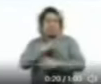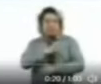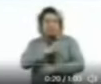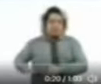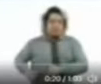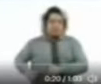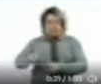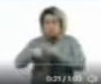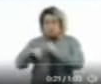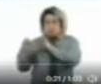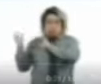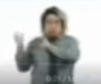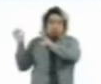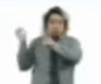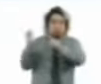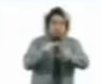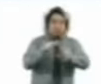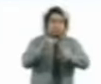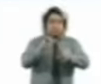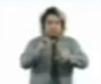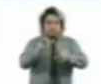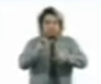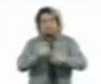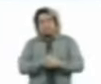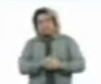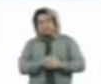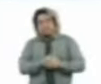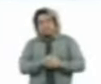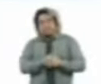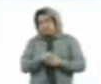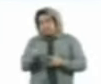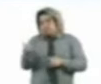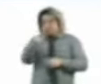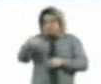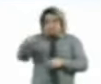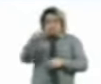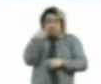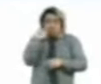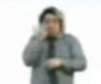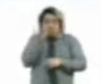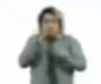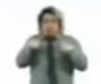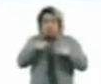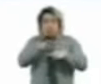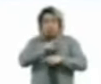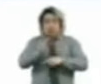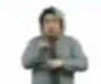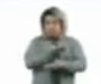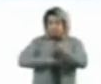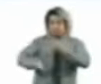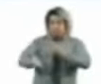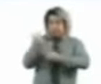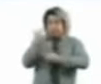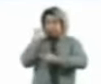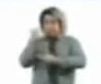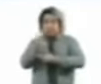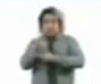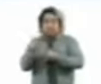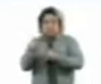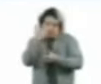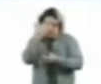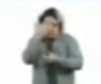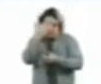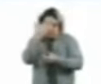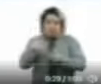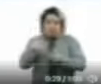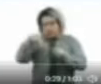México. Y vamos a estar ahí. Es función también de cualquier servidor público, pues ser parte de lo